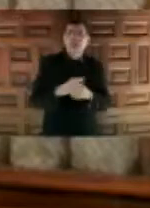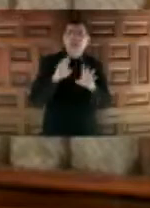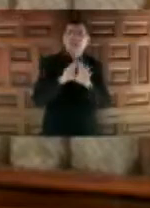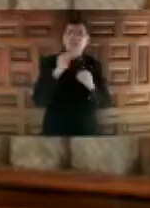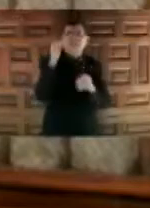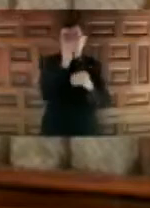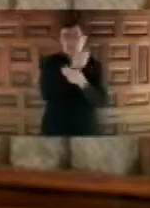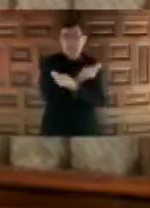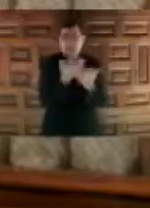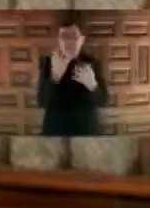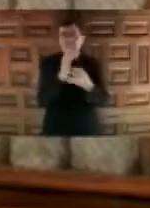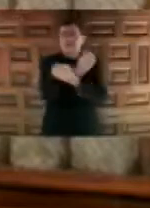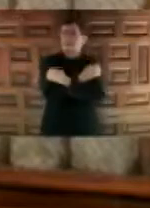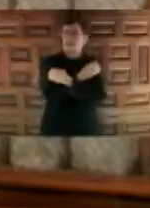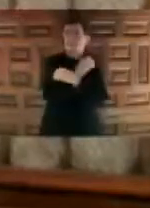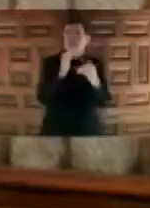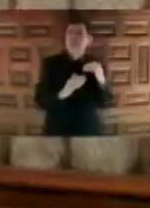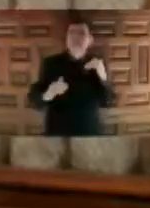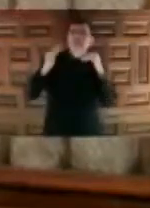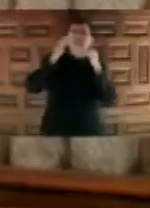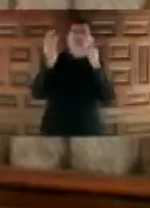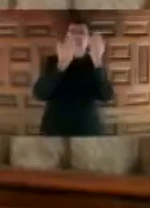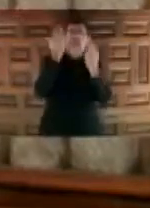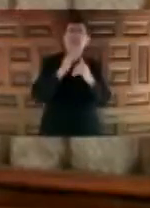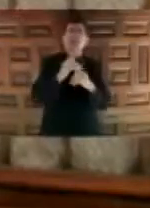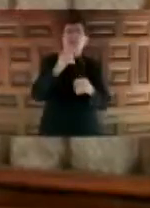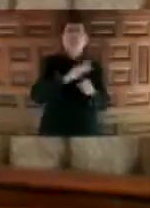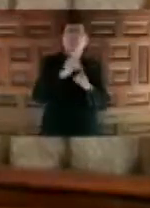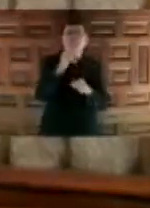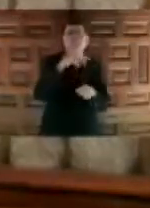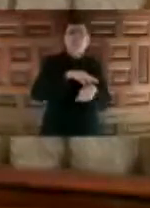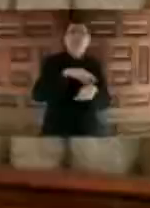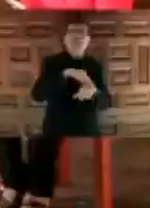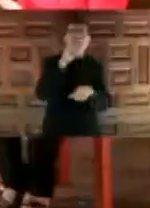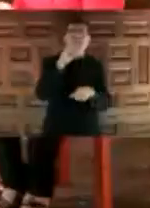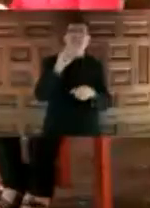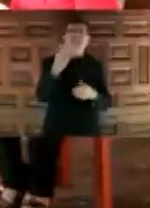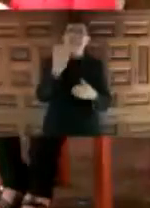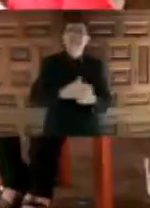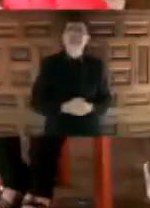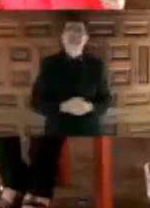la gratuidad de la educación superior? Muchas gracias. Adelante, doctor Melitón. Sí, gracias.